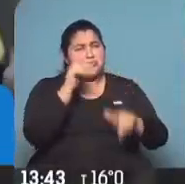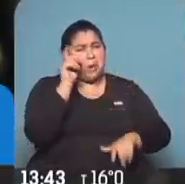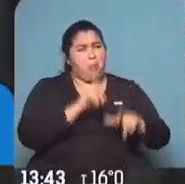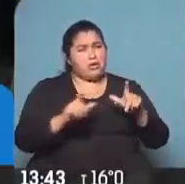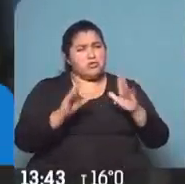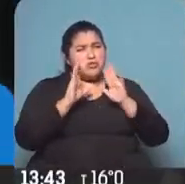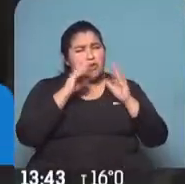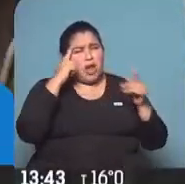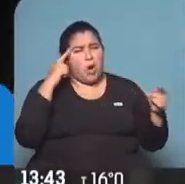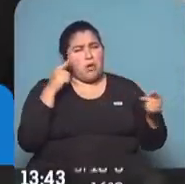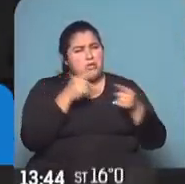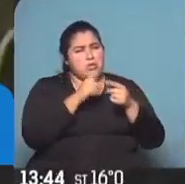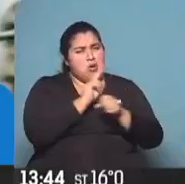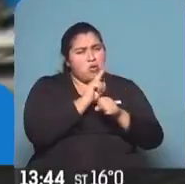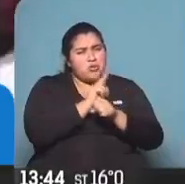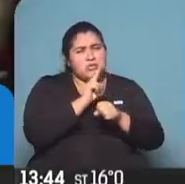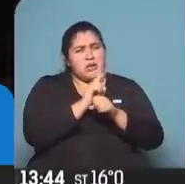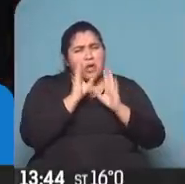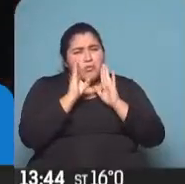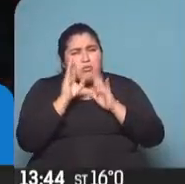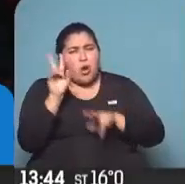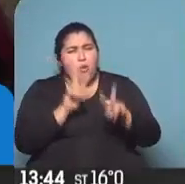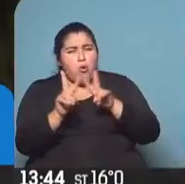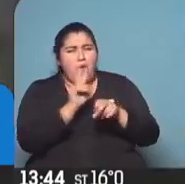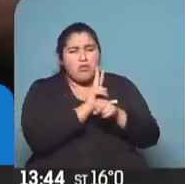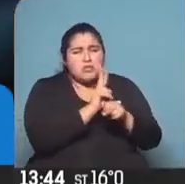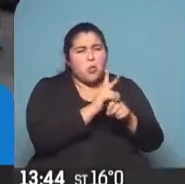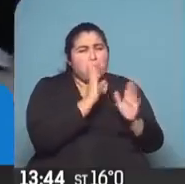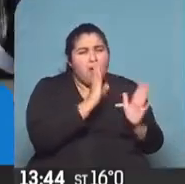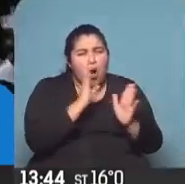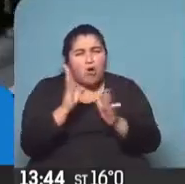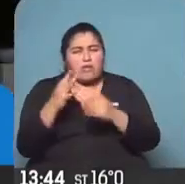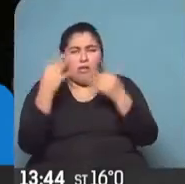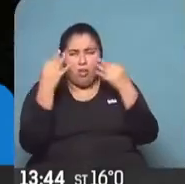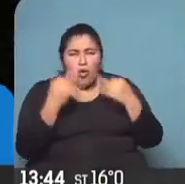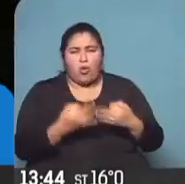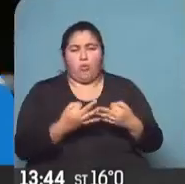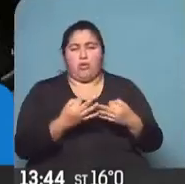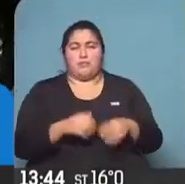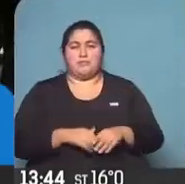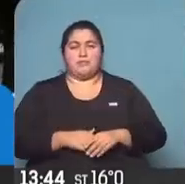el mantenimiento del orden público y la seguridad de las personas acción